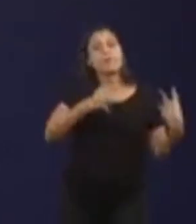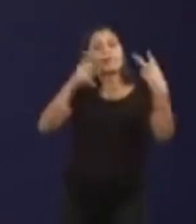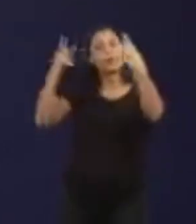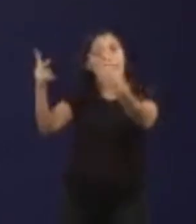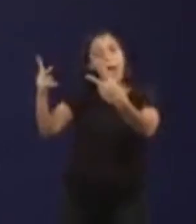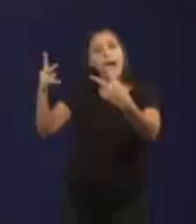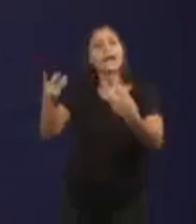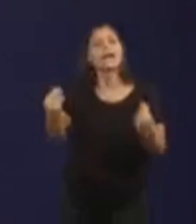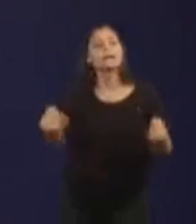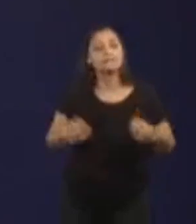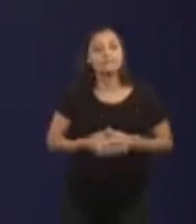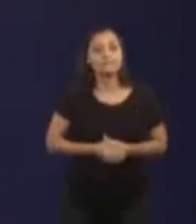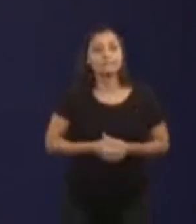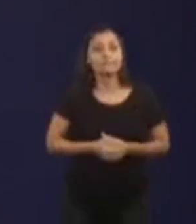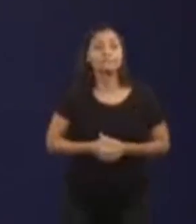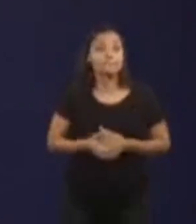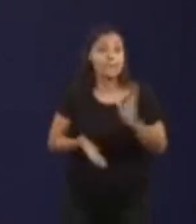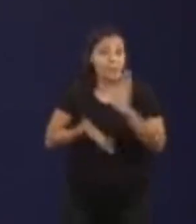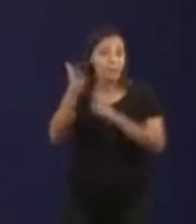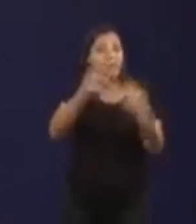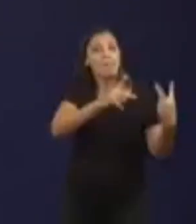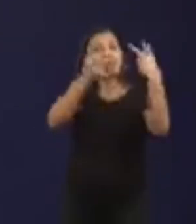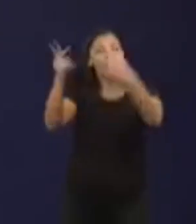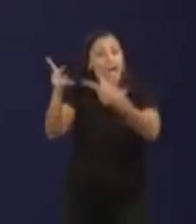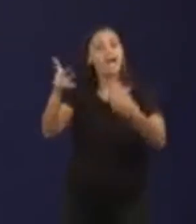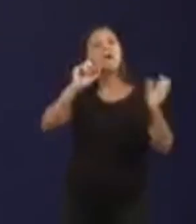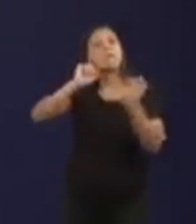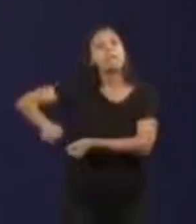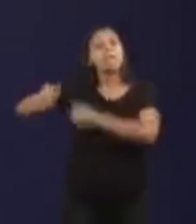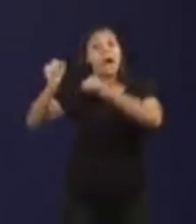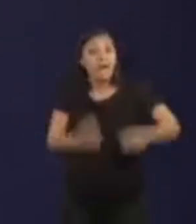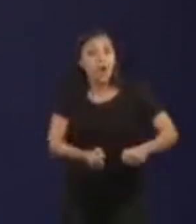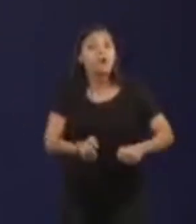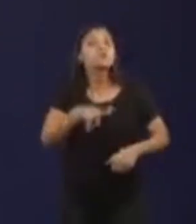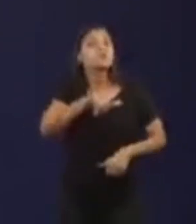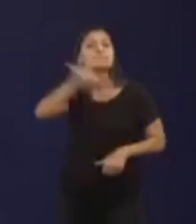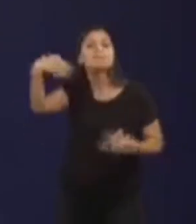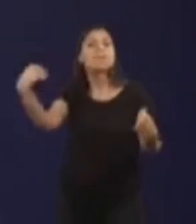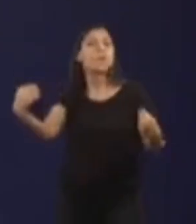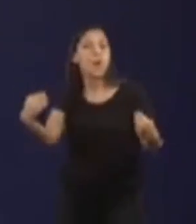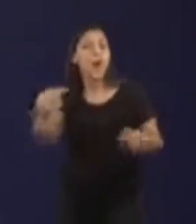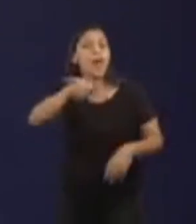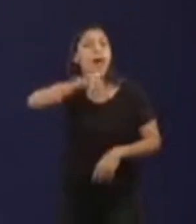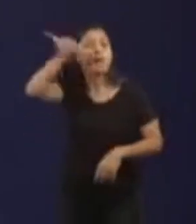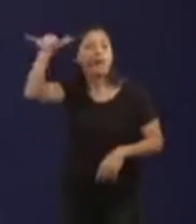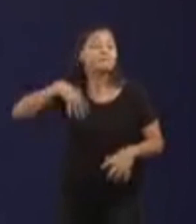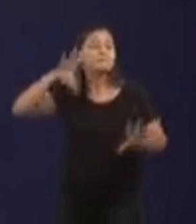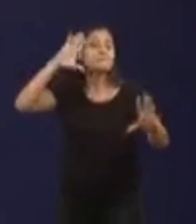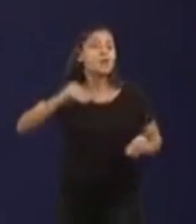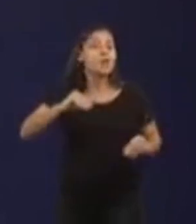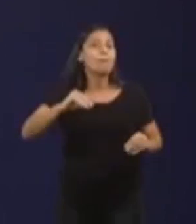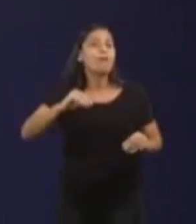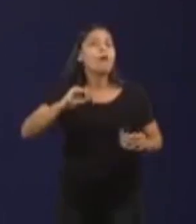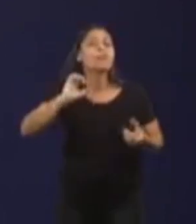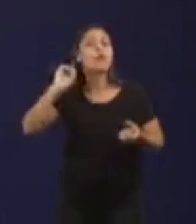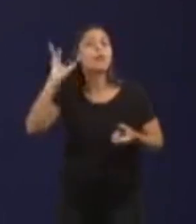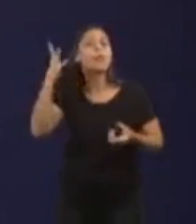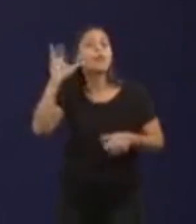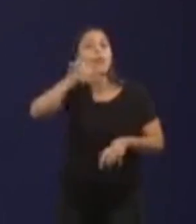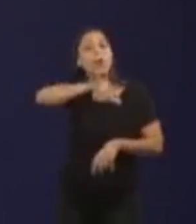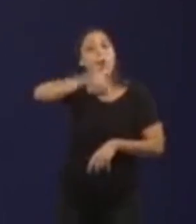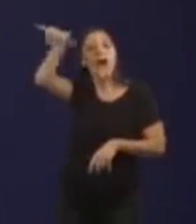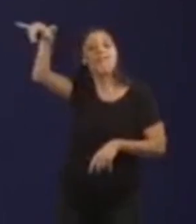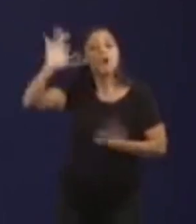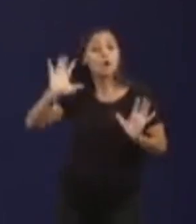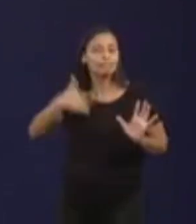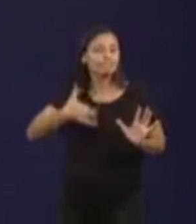es a la ciudad de Bariloche se va a hacer en el no recuerdo exactamente el modelo porque no